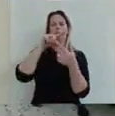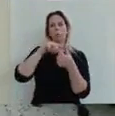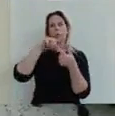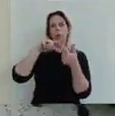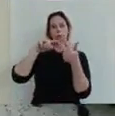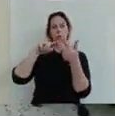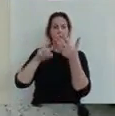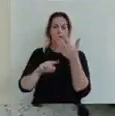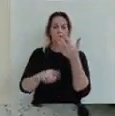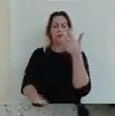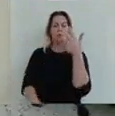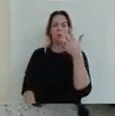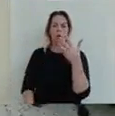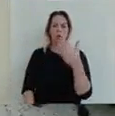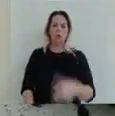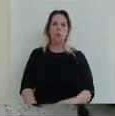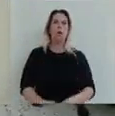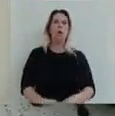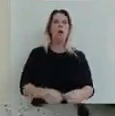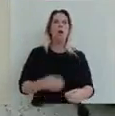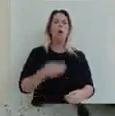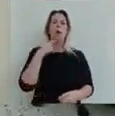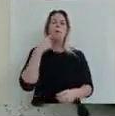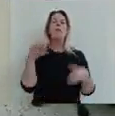solicitando una reunión con este cuerpo legislativo.